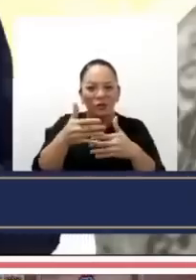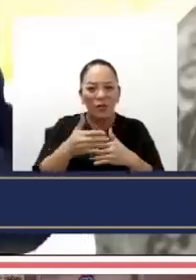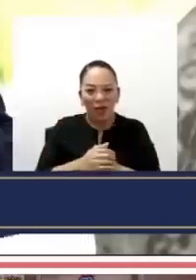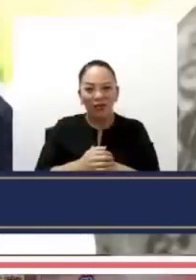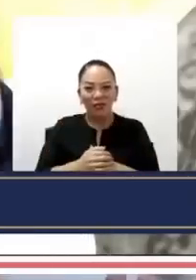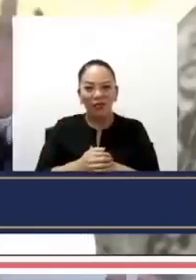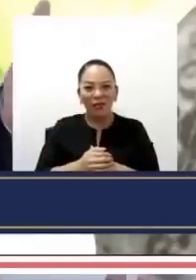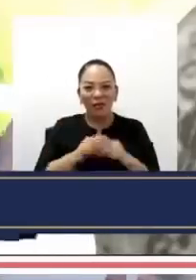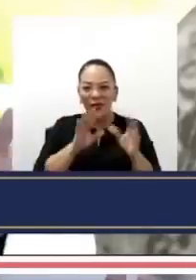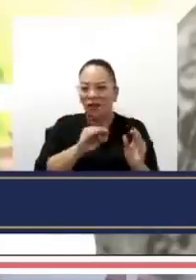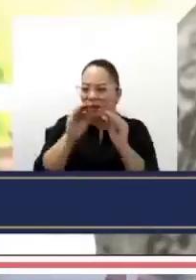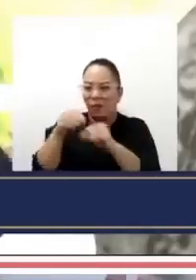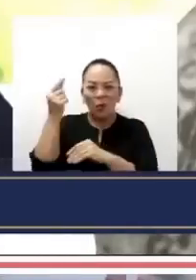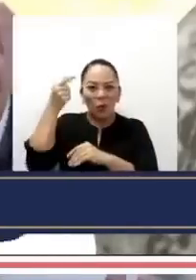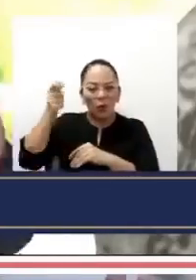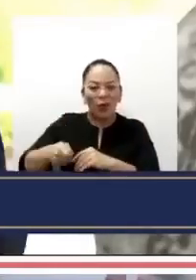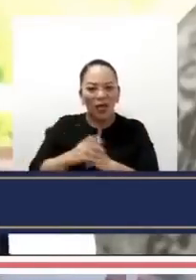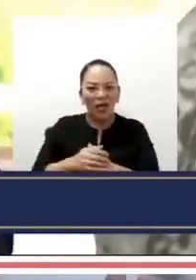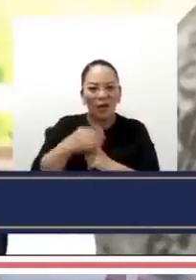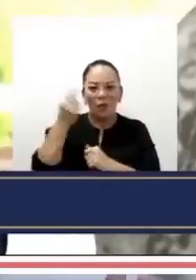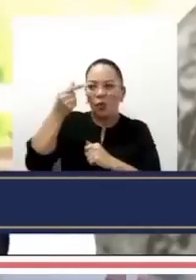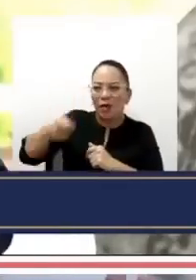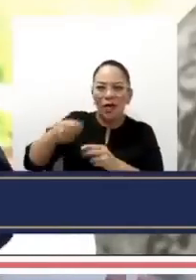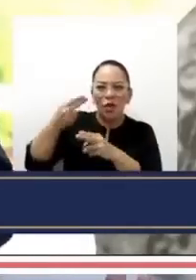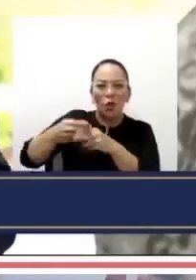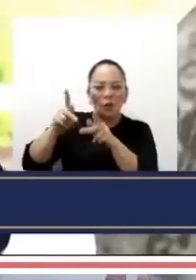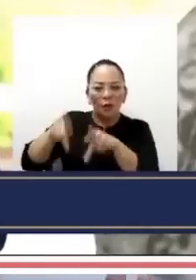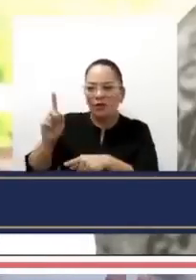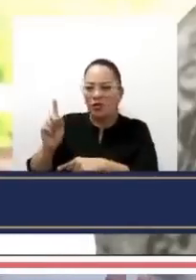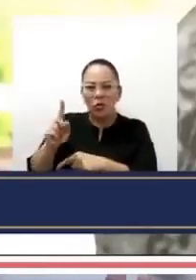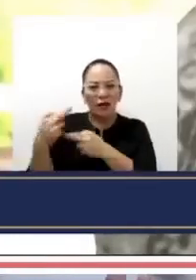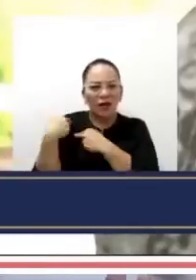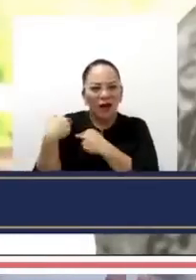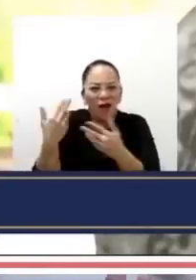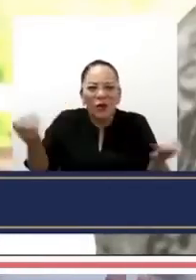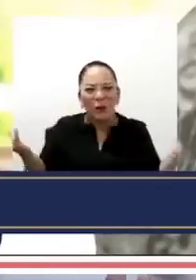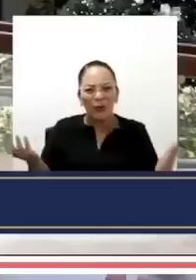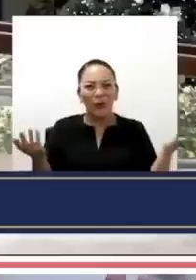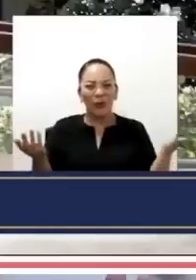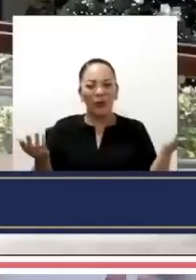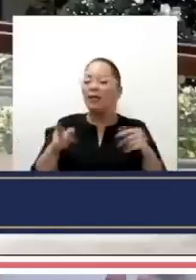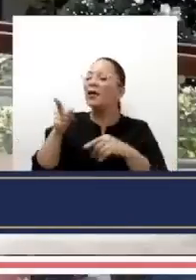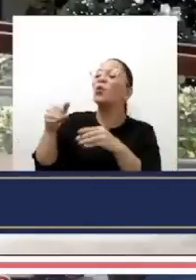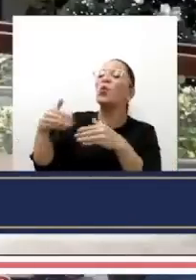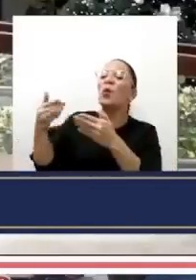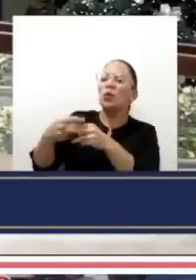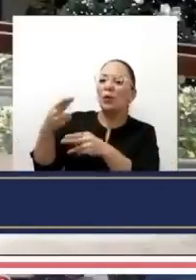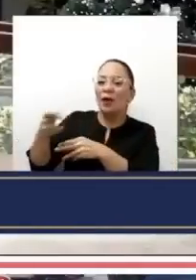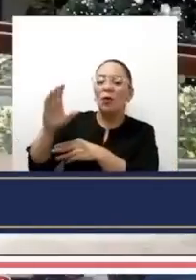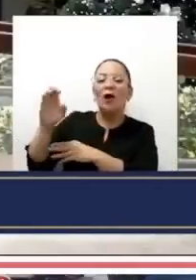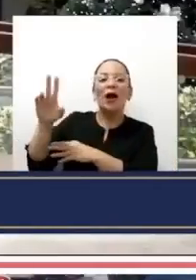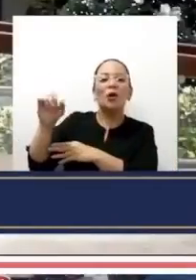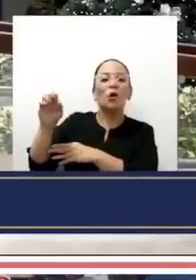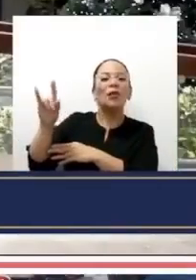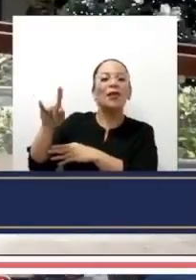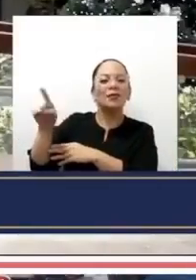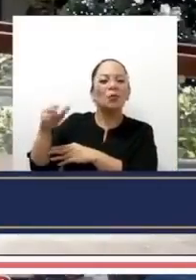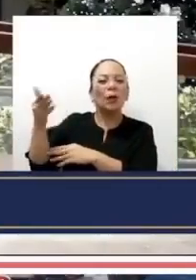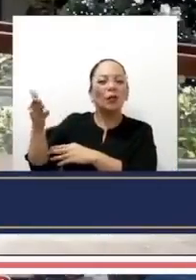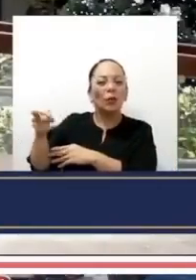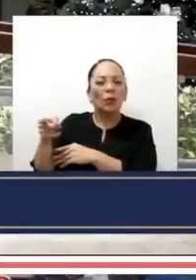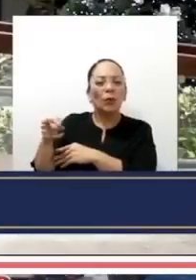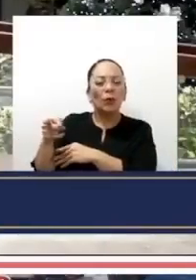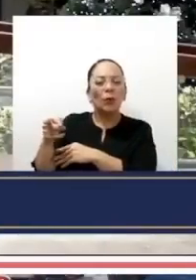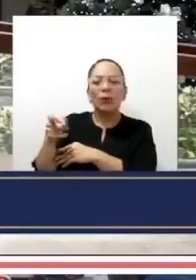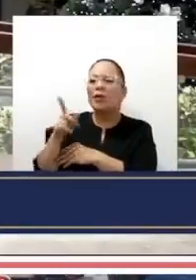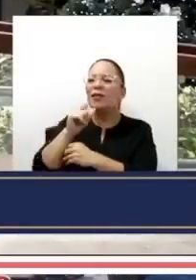a la Procuraduría y la Procuraduría nombra un procurador a cargo, pero... ¿Cuándo fue que nombraron a Carlos Díaz?